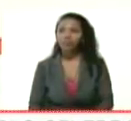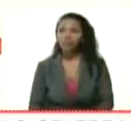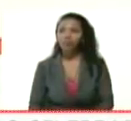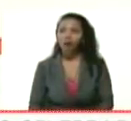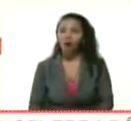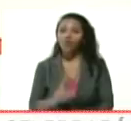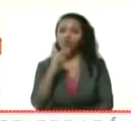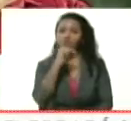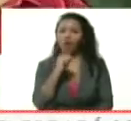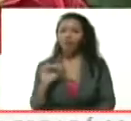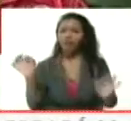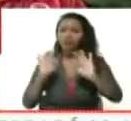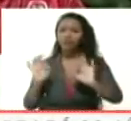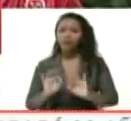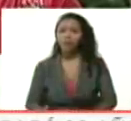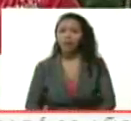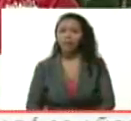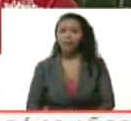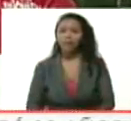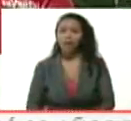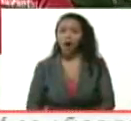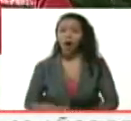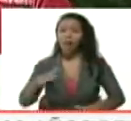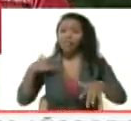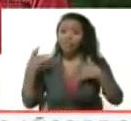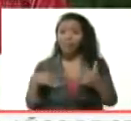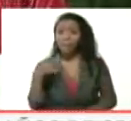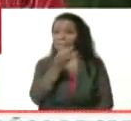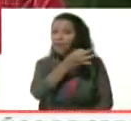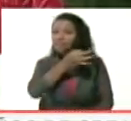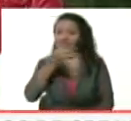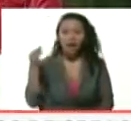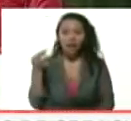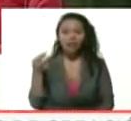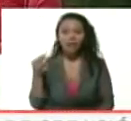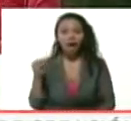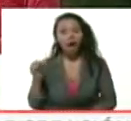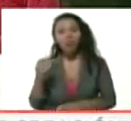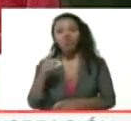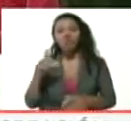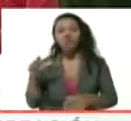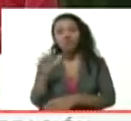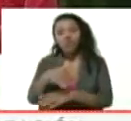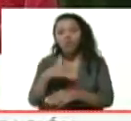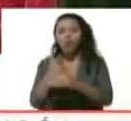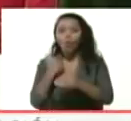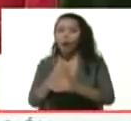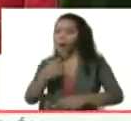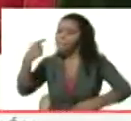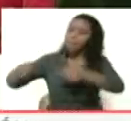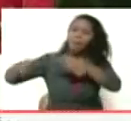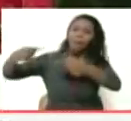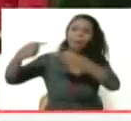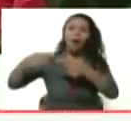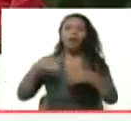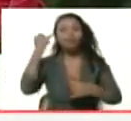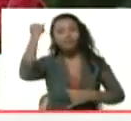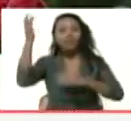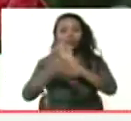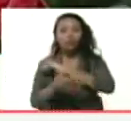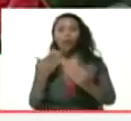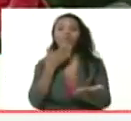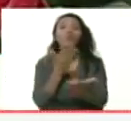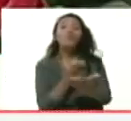No hay manera, pues es un evento extraordinario donde se debatieron ideas por grupos y las propuestas, se